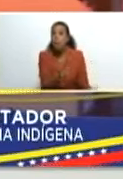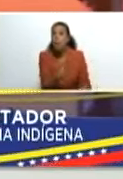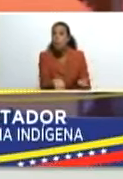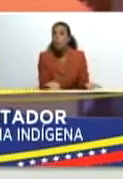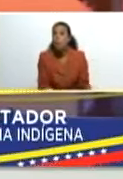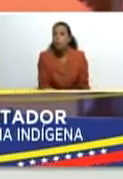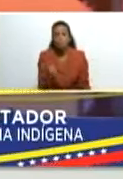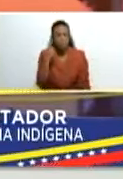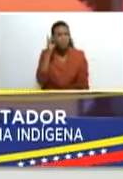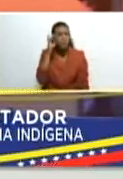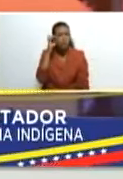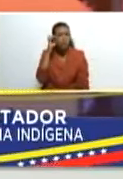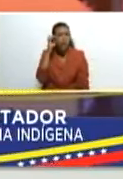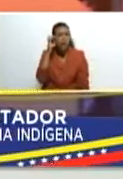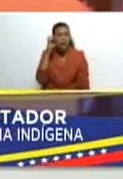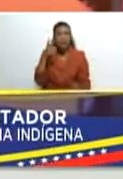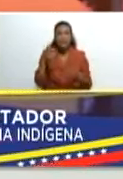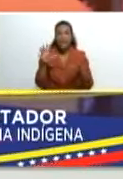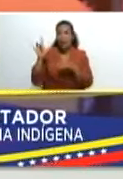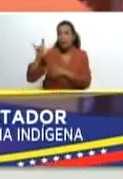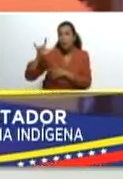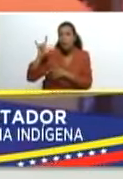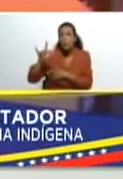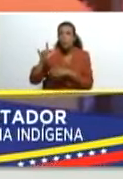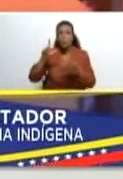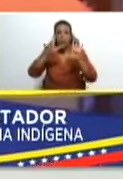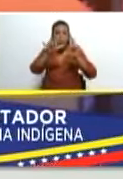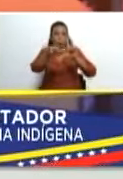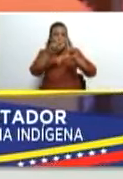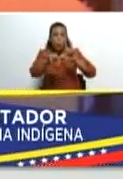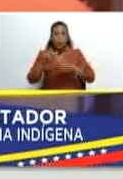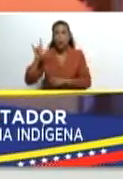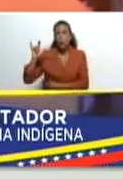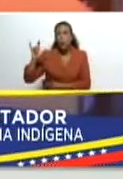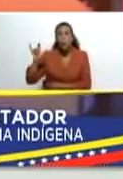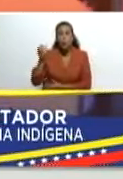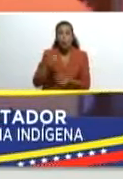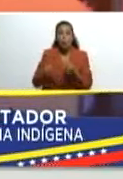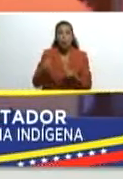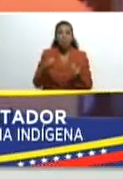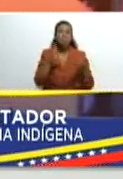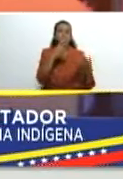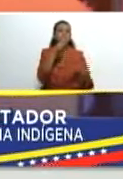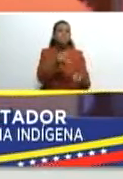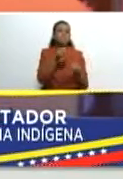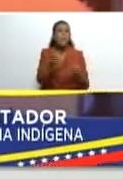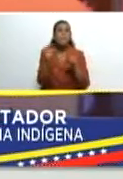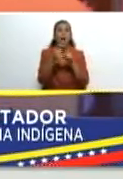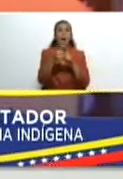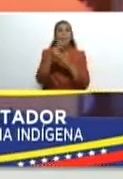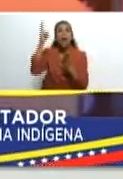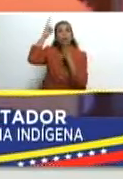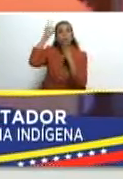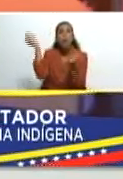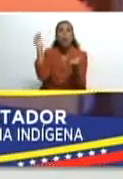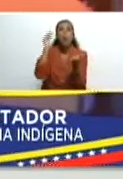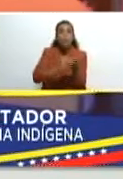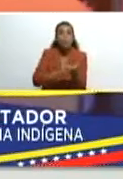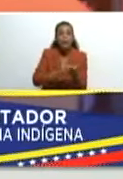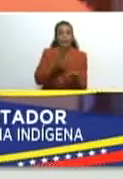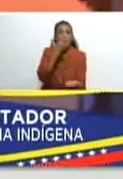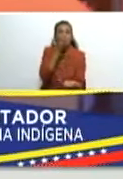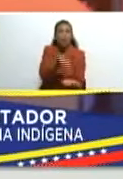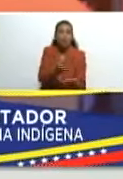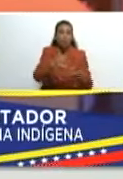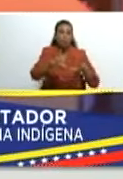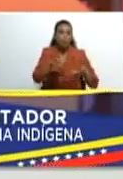He escuchado por ahí por las redes sociales gente que reproduce nuevamente